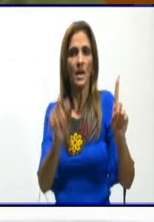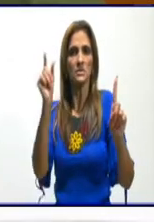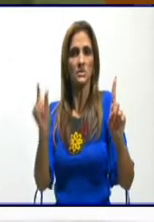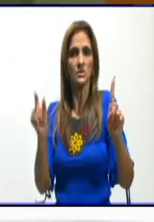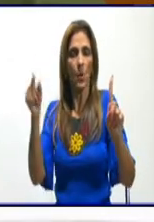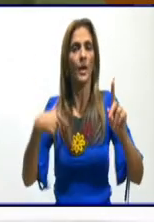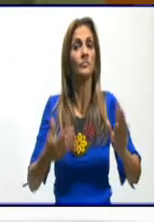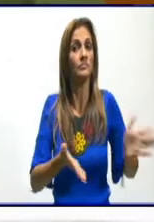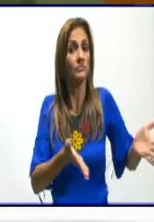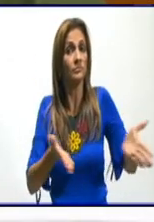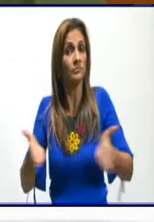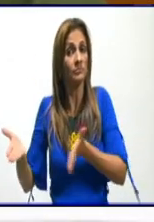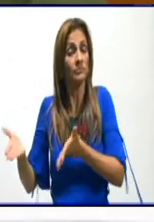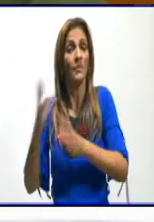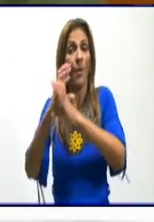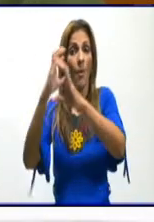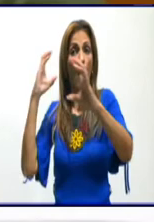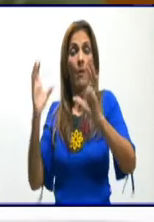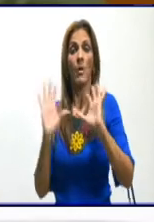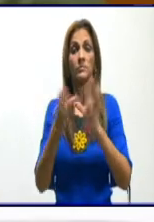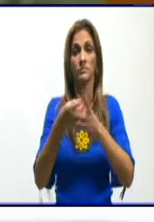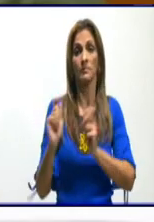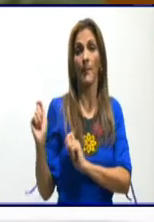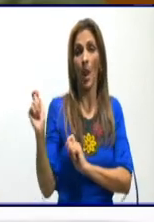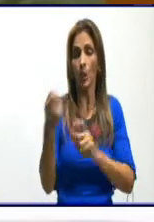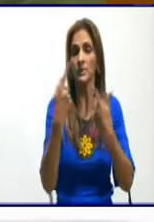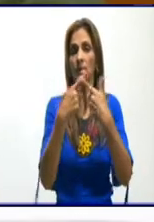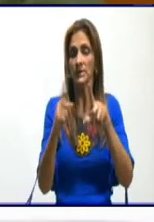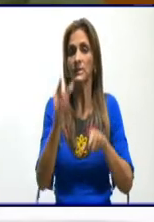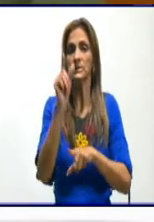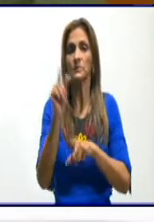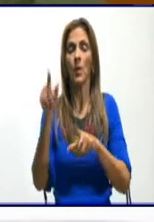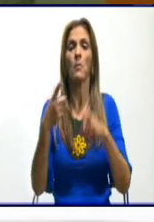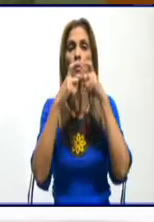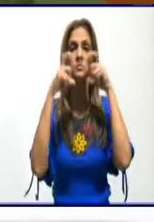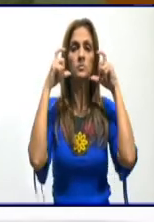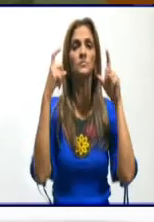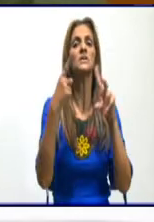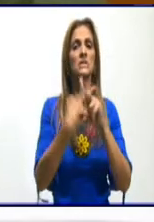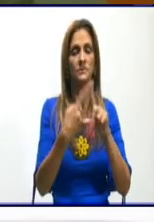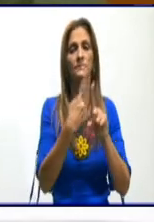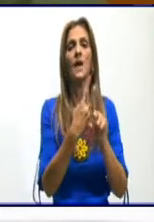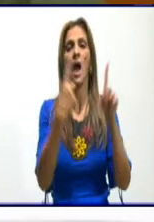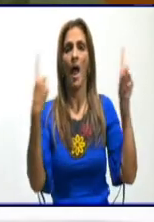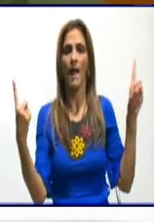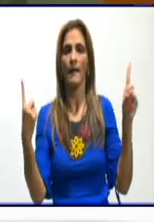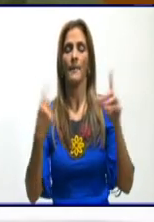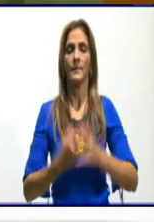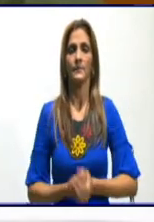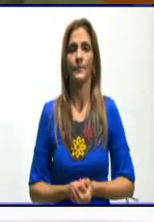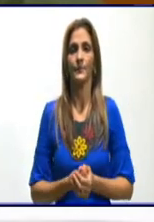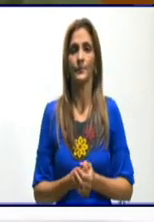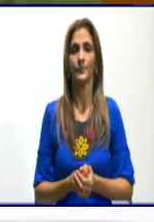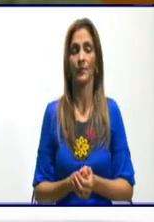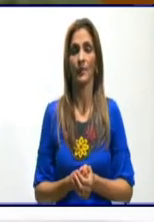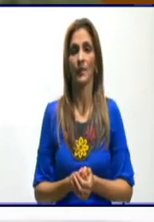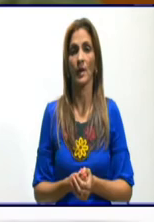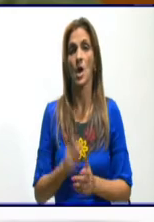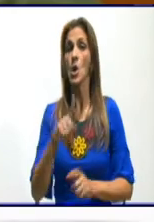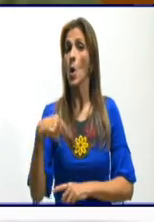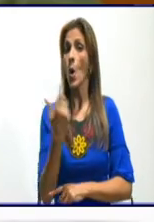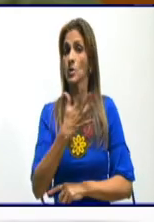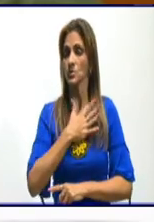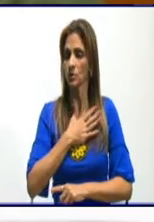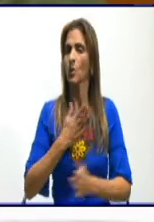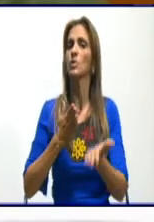caravana lo cierto es que independientemente que nosotros continuamos convocando la disciplina a festejar en